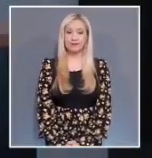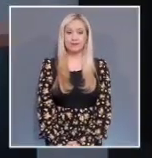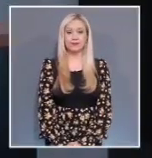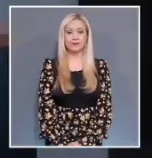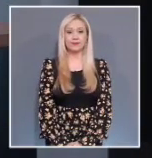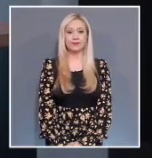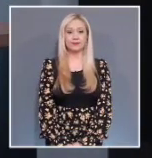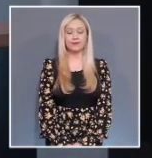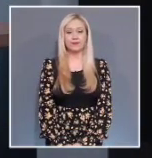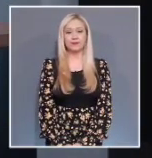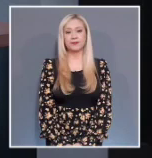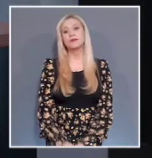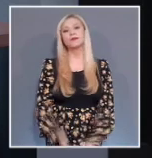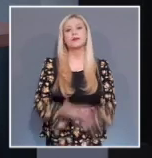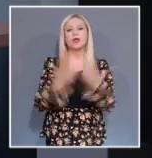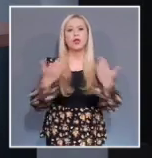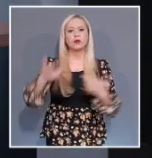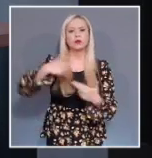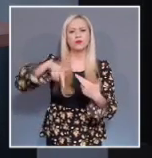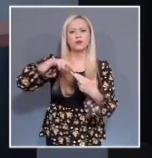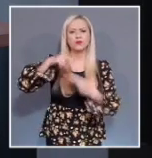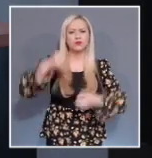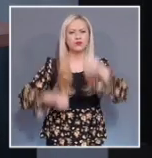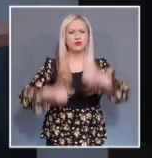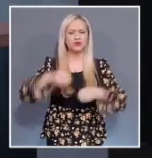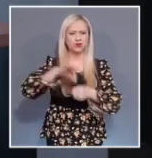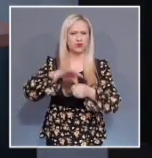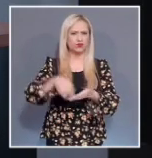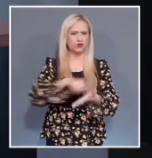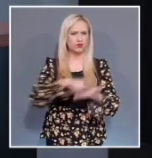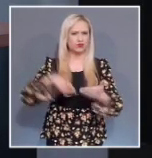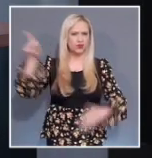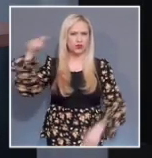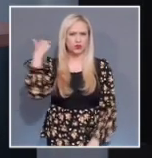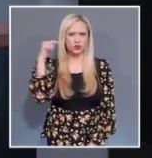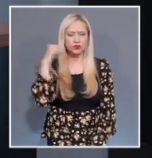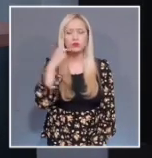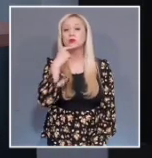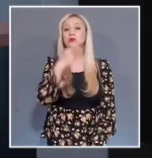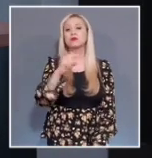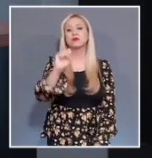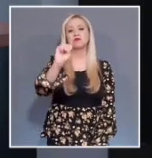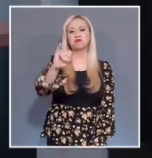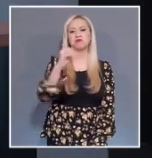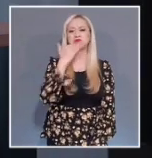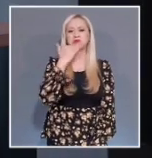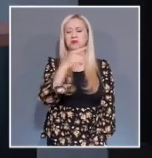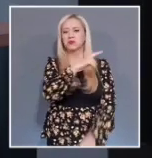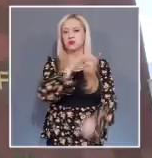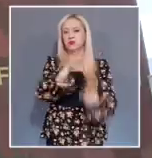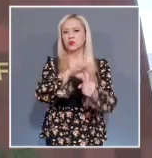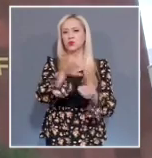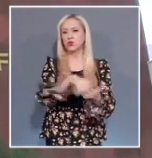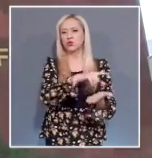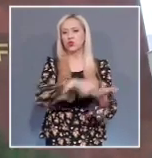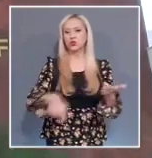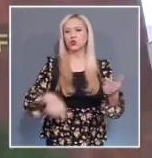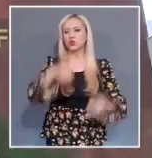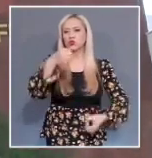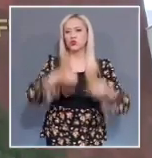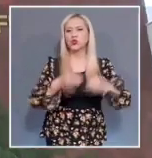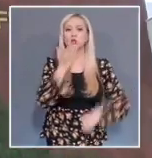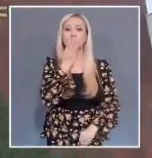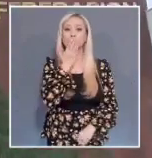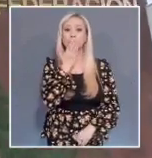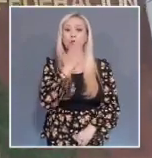La Sala Regional Guadalajara del Tribunal Electoral confirmó la resolución del Tribunal Electoral de Sonora que impuso medidas cautelares